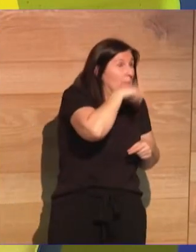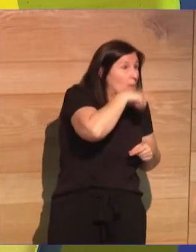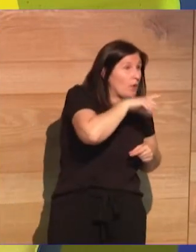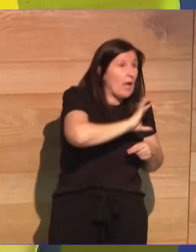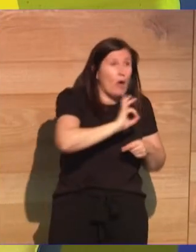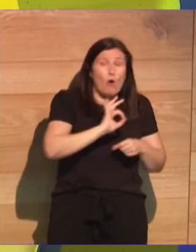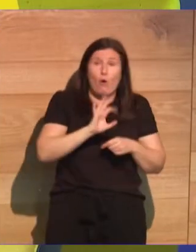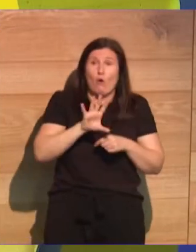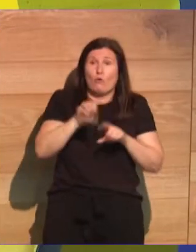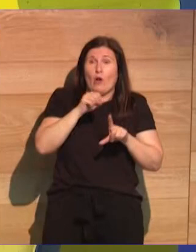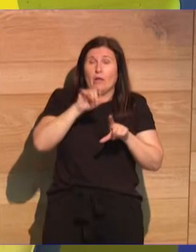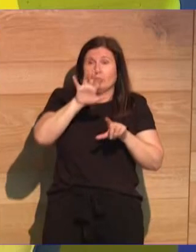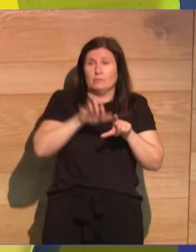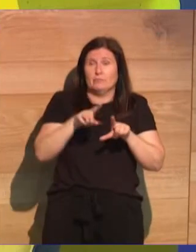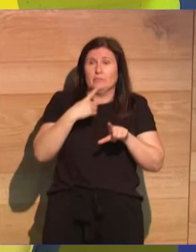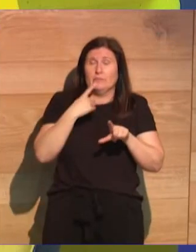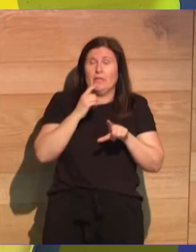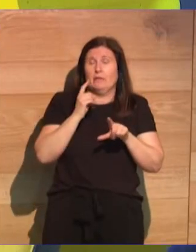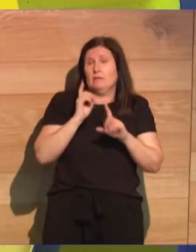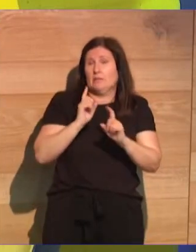del ChatGPT. Entonces, yo creo que